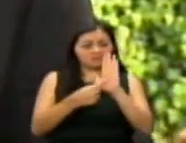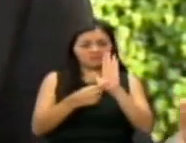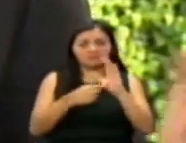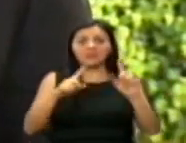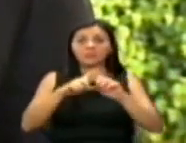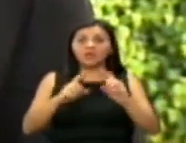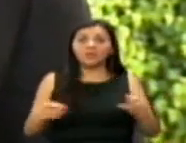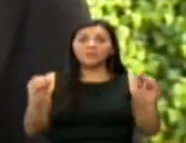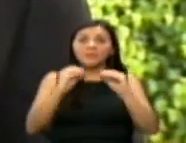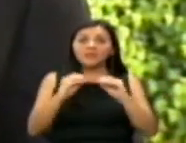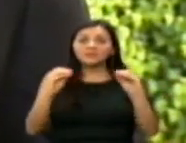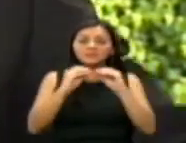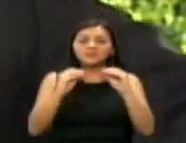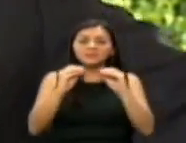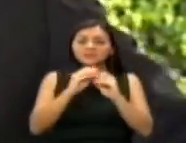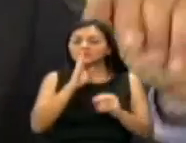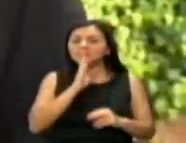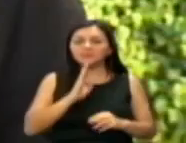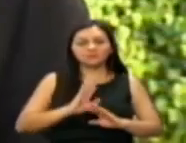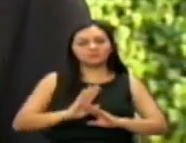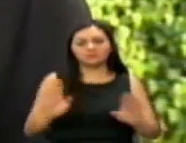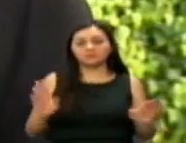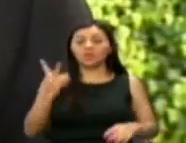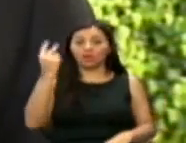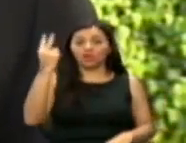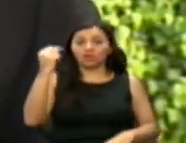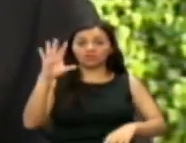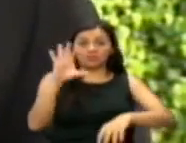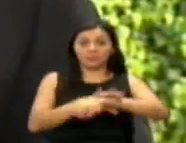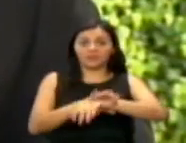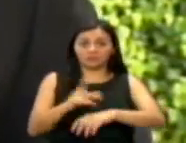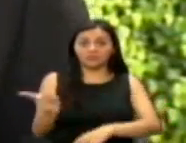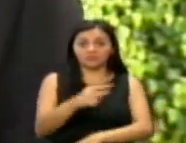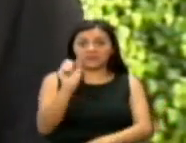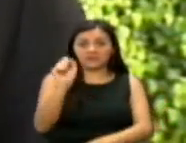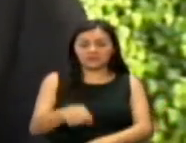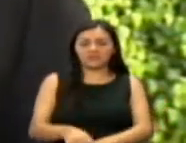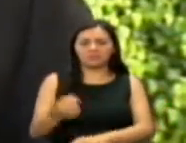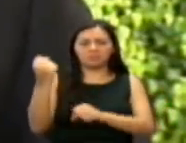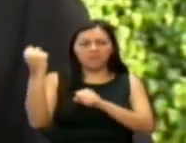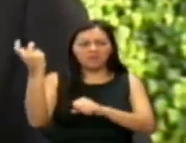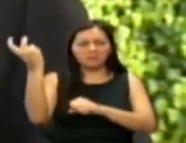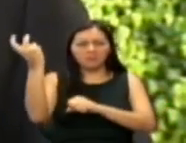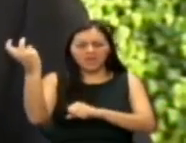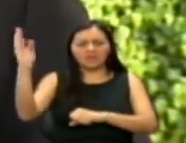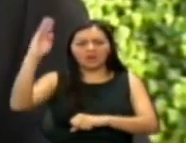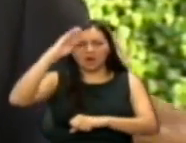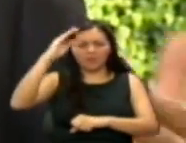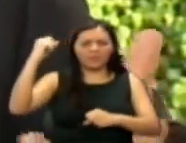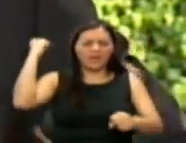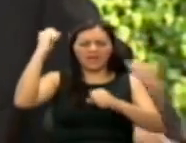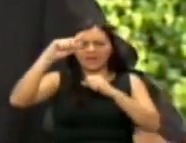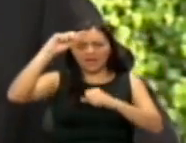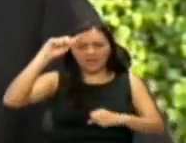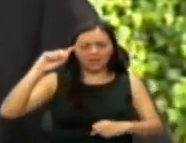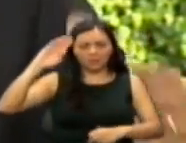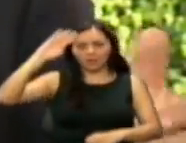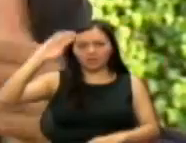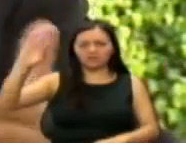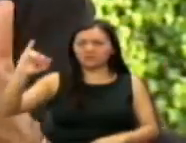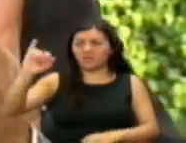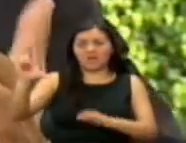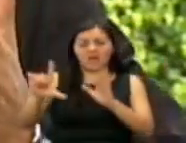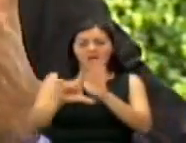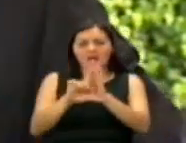podemos permitir estas cosas. Hay unos 12 detenidos. Golpearon policías, tiraron piedras, destruyeron bienes públicos. Eso es ilegal aquí,